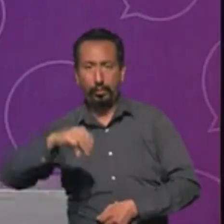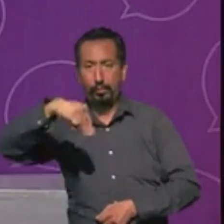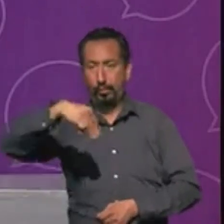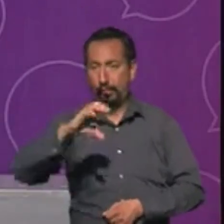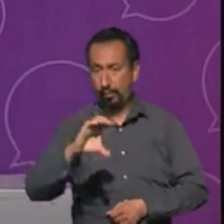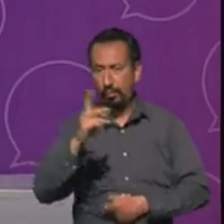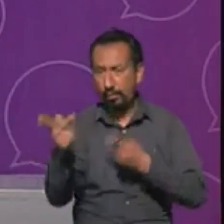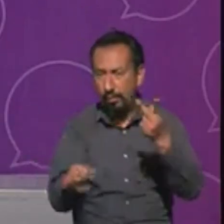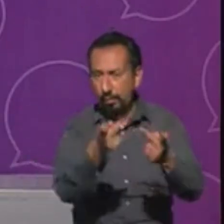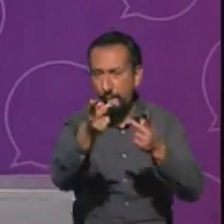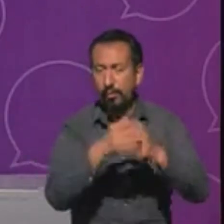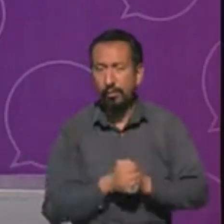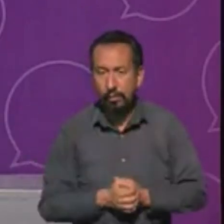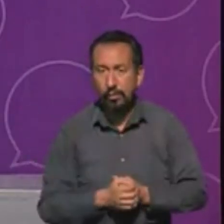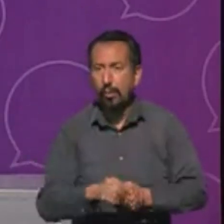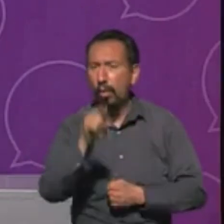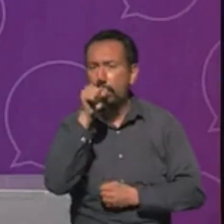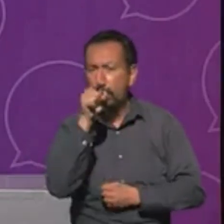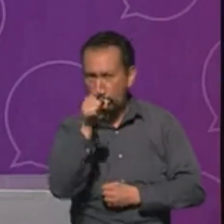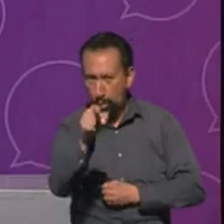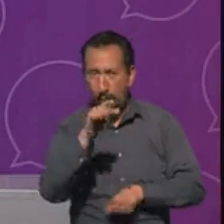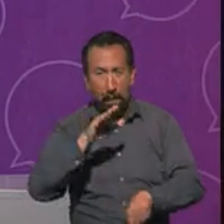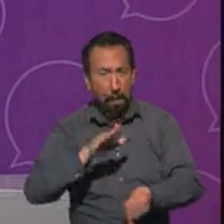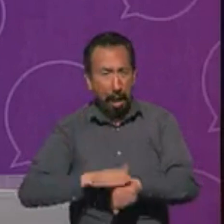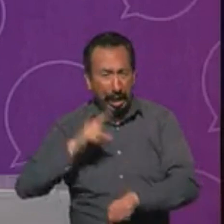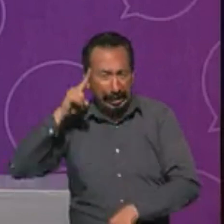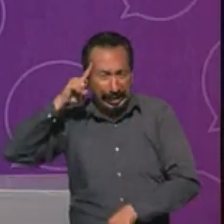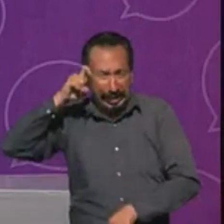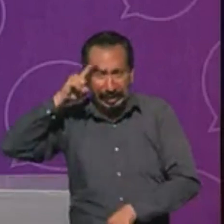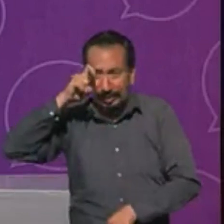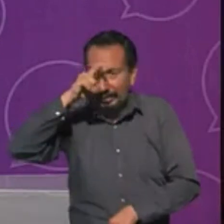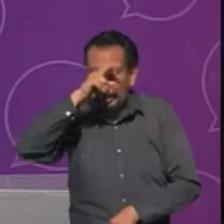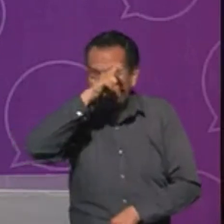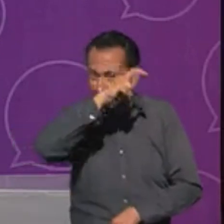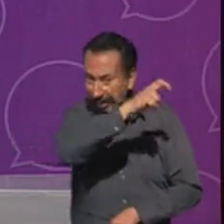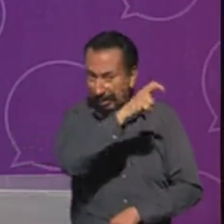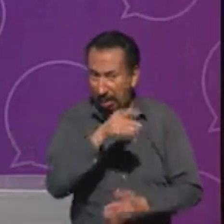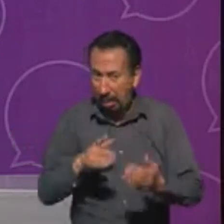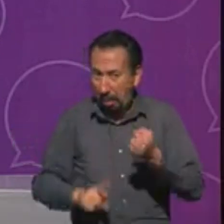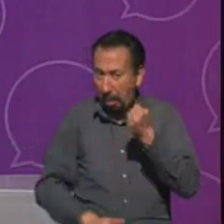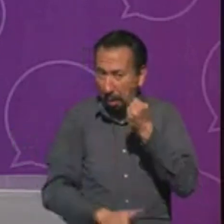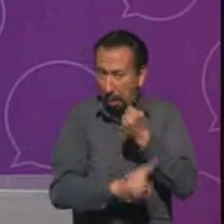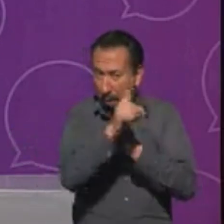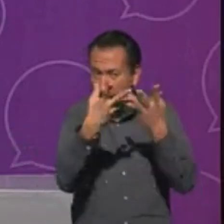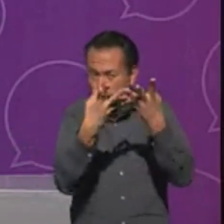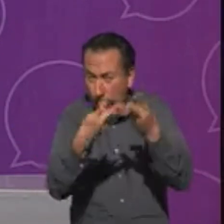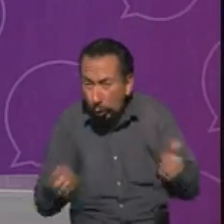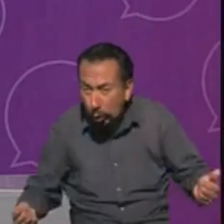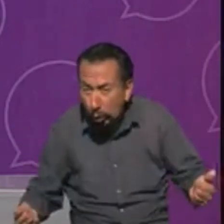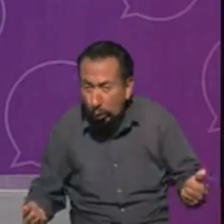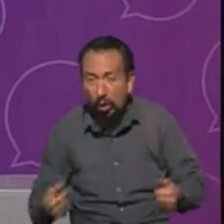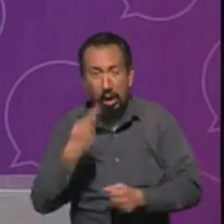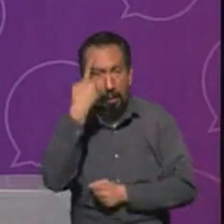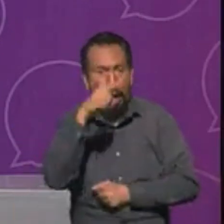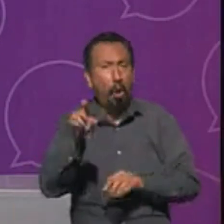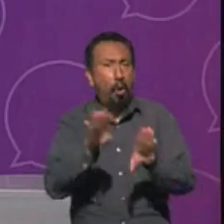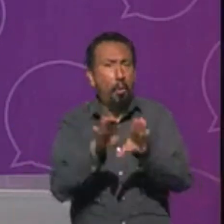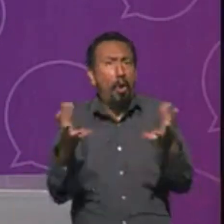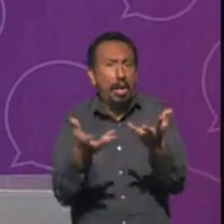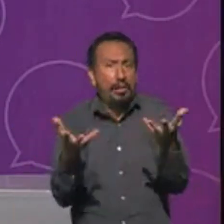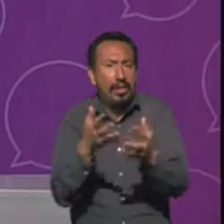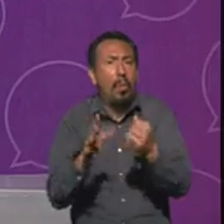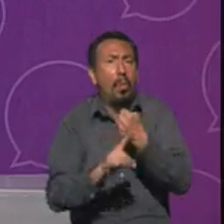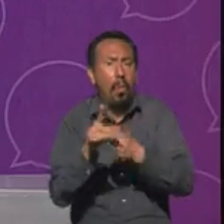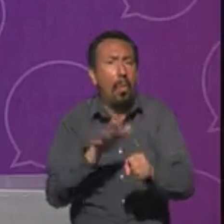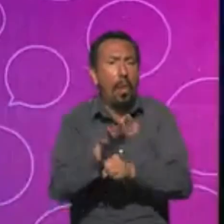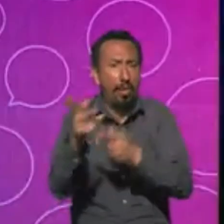candidato Cuál será el reto más grande de su administración y qué está dispuesto hacer para conseguirlo tiene un minuto